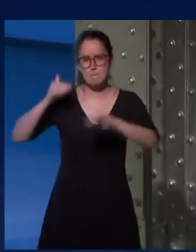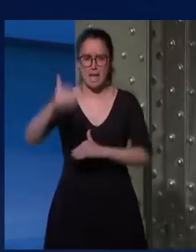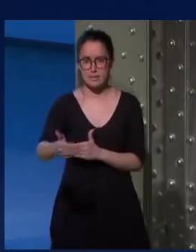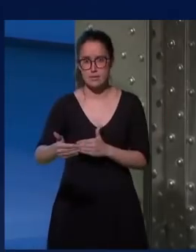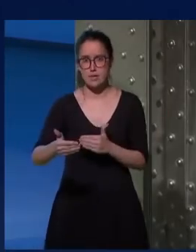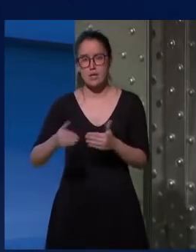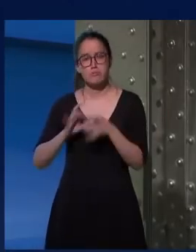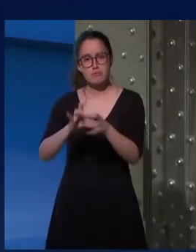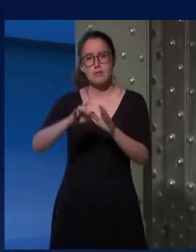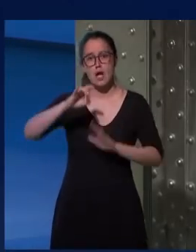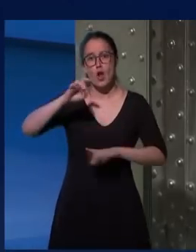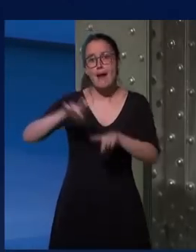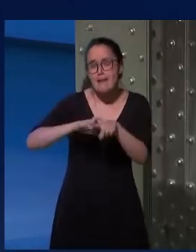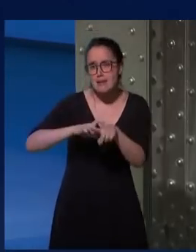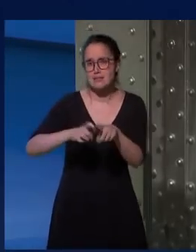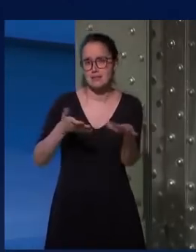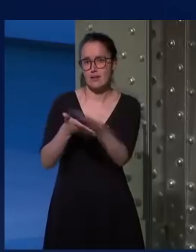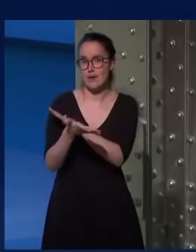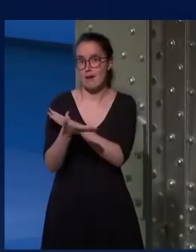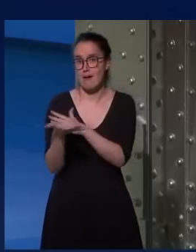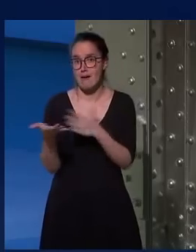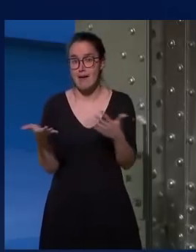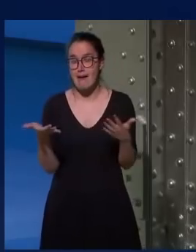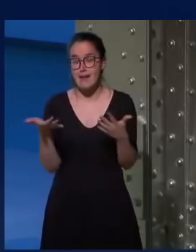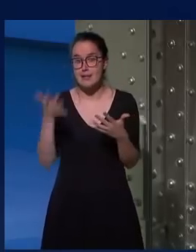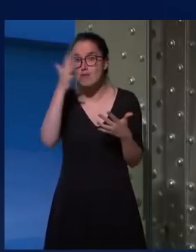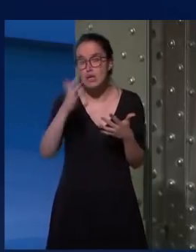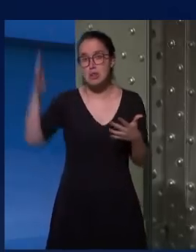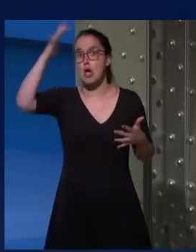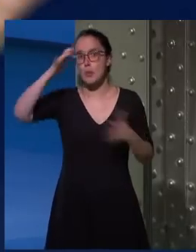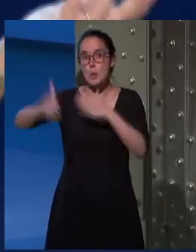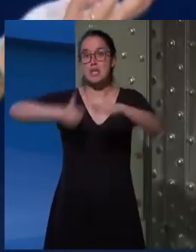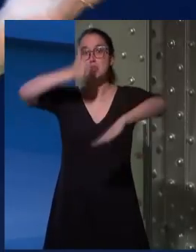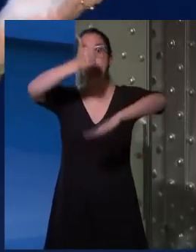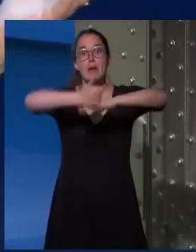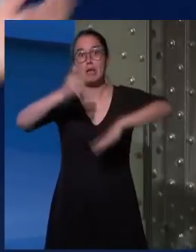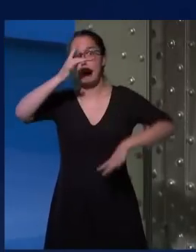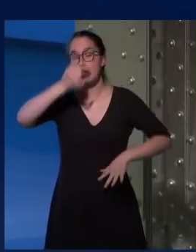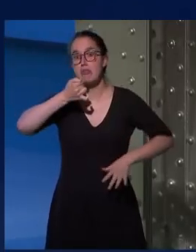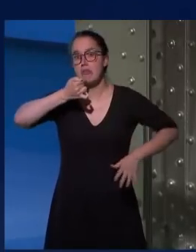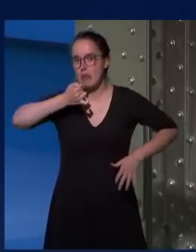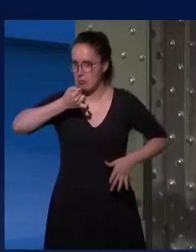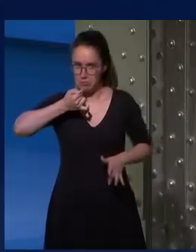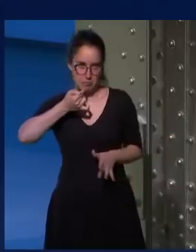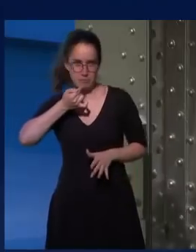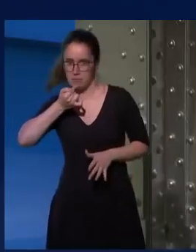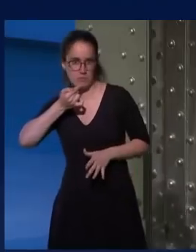tiene que ver con la clase, tiene que ver, es decir, que esa ficción de una superioridad impuesta, ¿no? Pues en función del